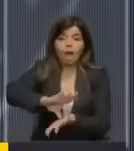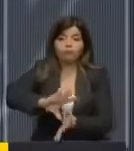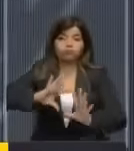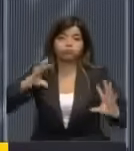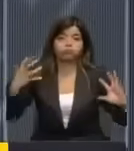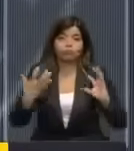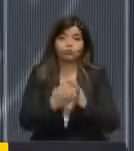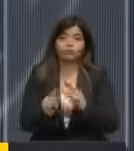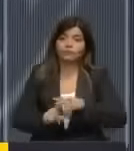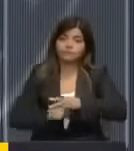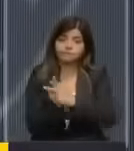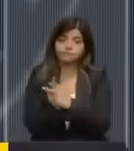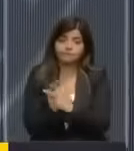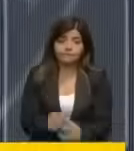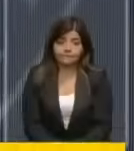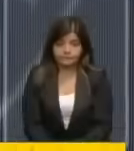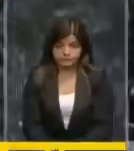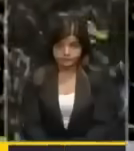mundial.